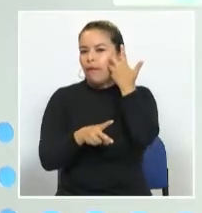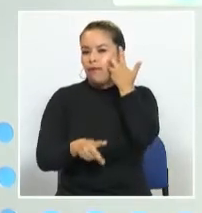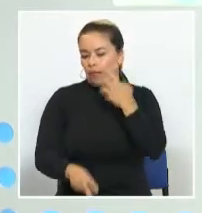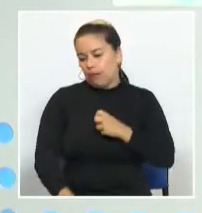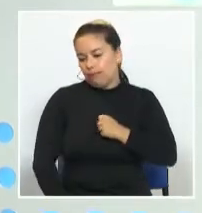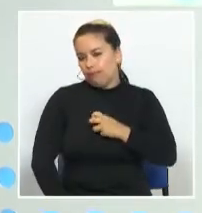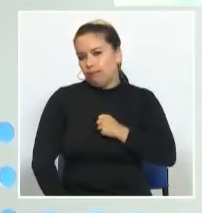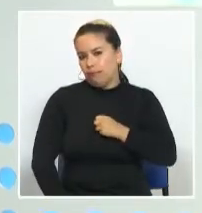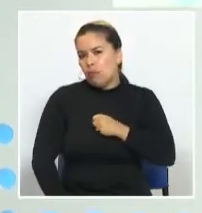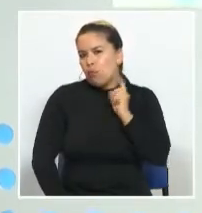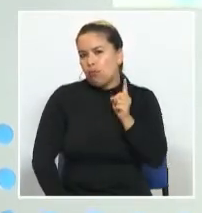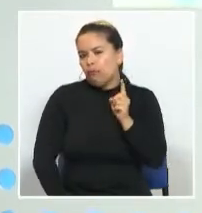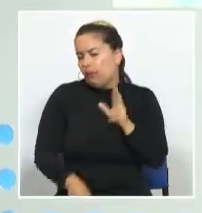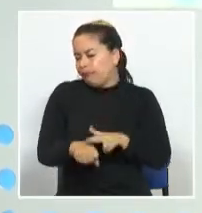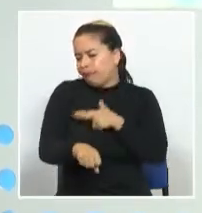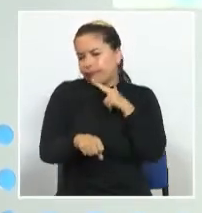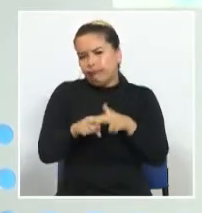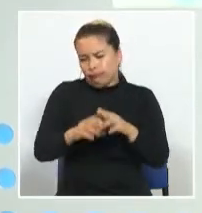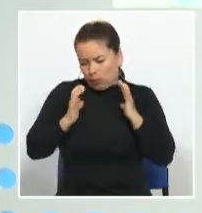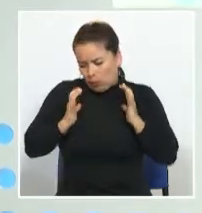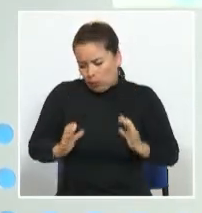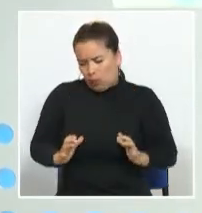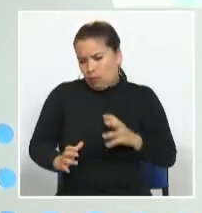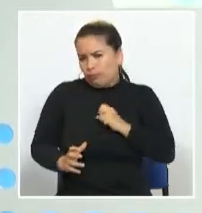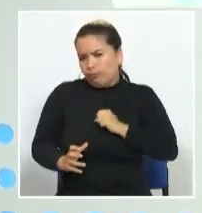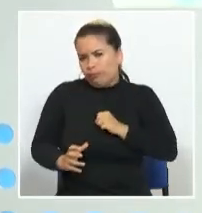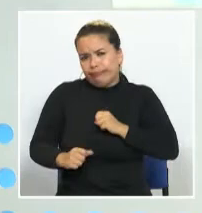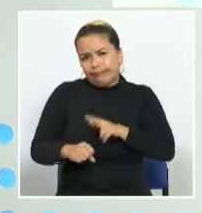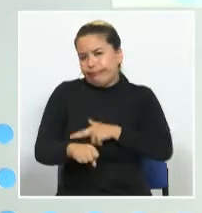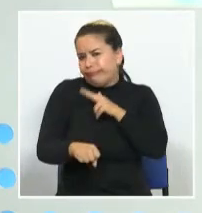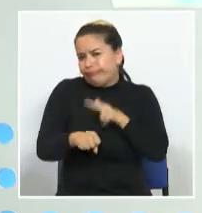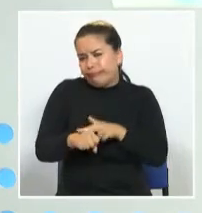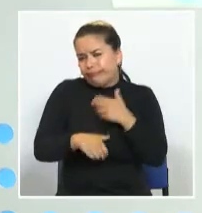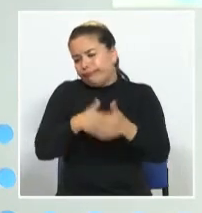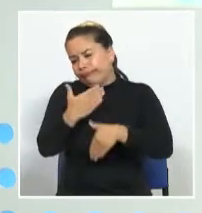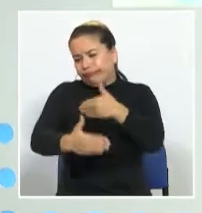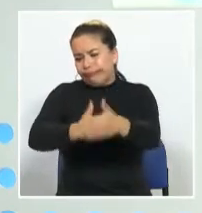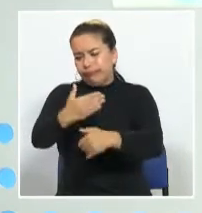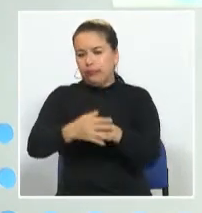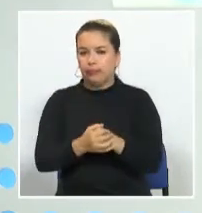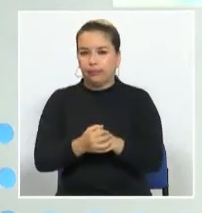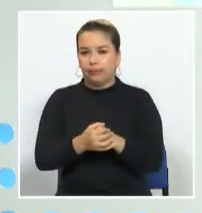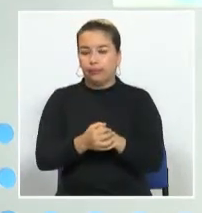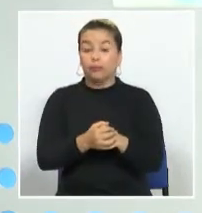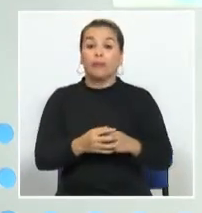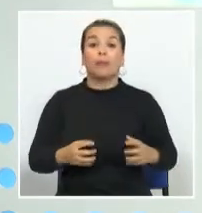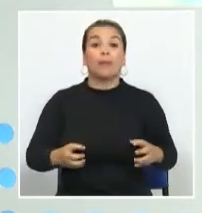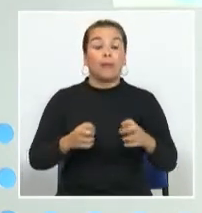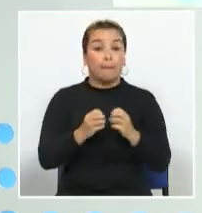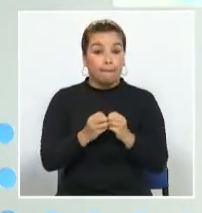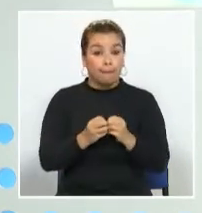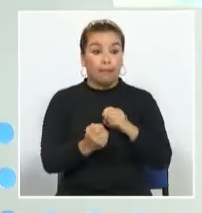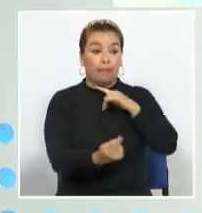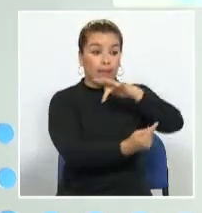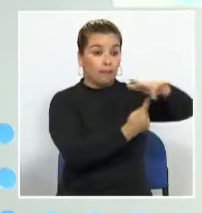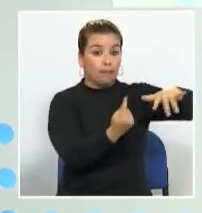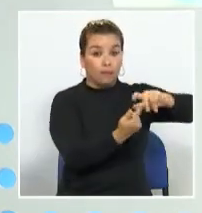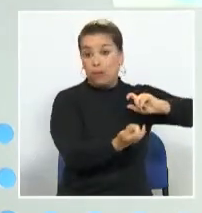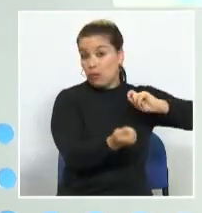deterioro normal del paso de los años. Y dentro de esos factores no modificables que tocábamos